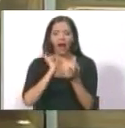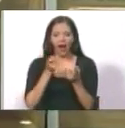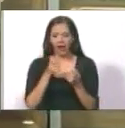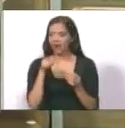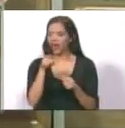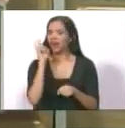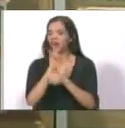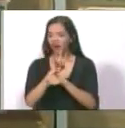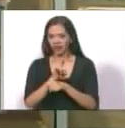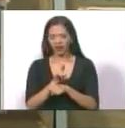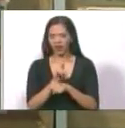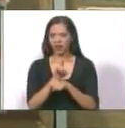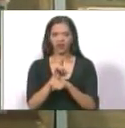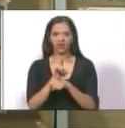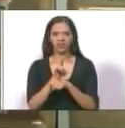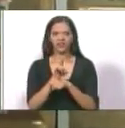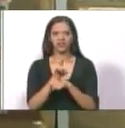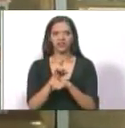presentó.